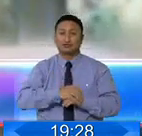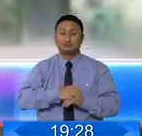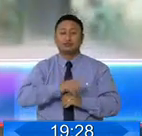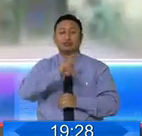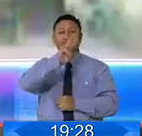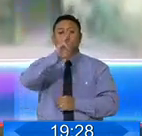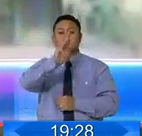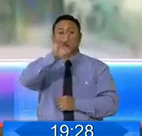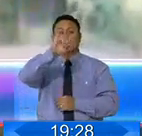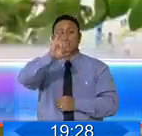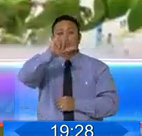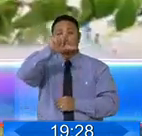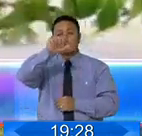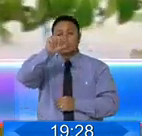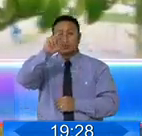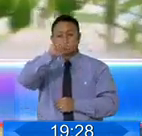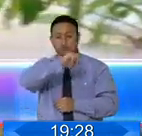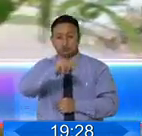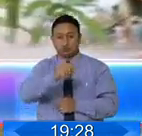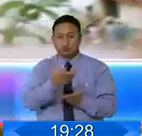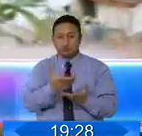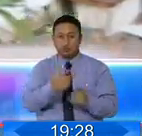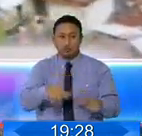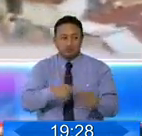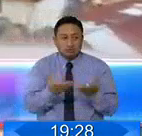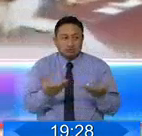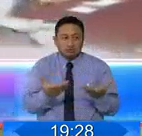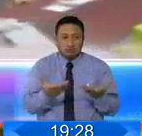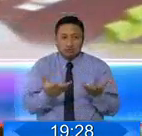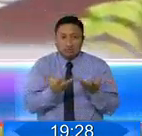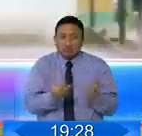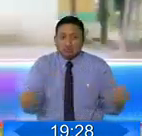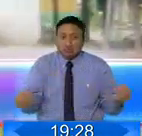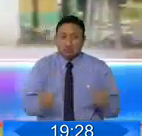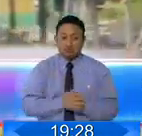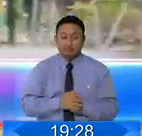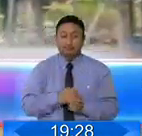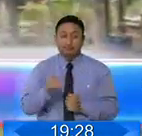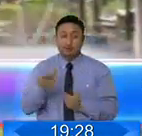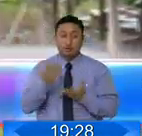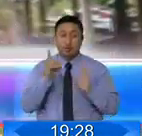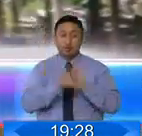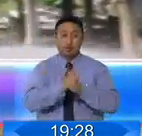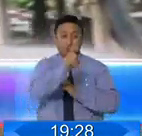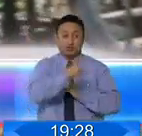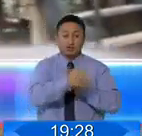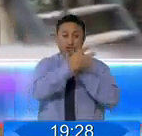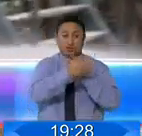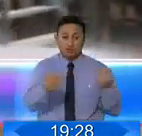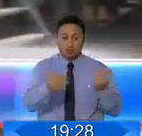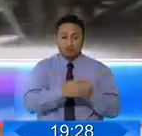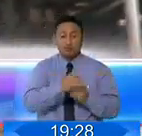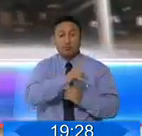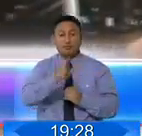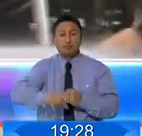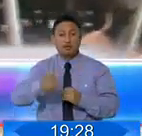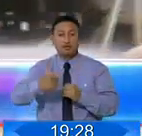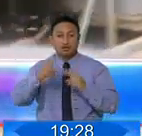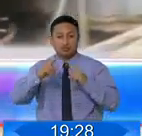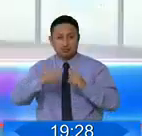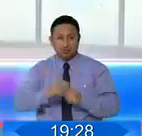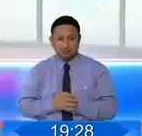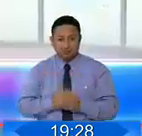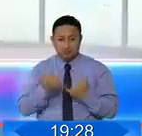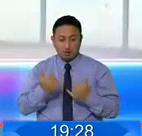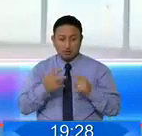Wilson Ilaquiche, de quien se desconoce su ubicación desde el pasado 12 de mayo. La figura de desaparecido que hasta hoy manejaban los investigadores finaliza y se